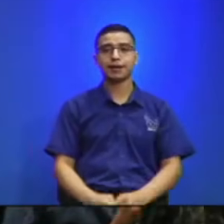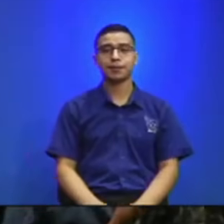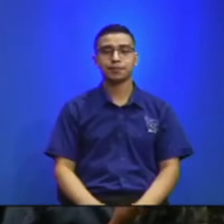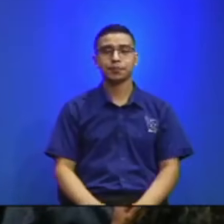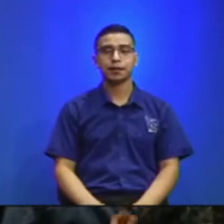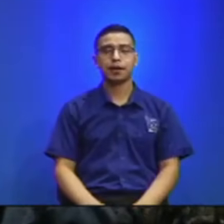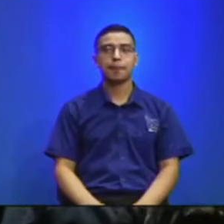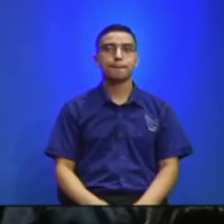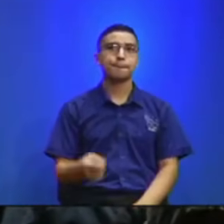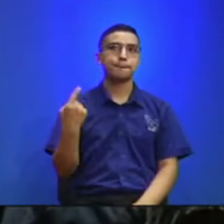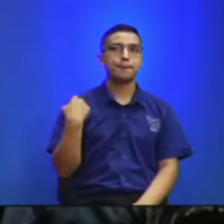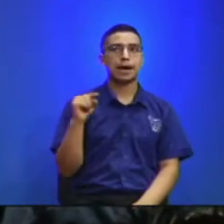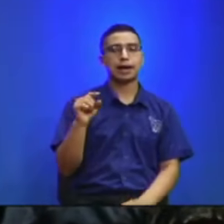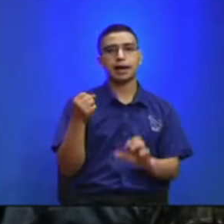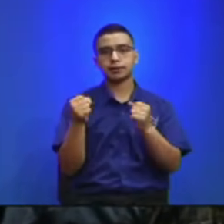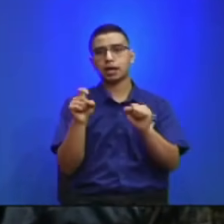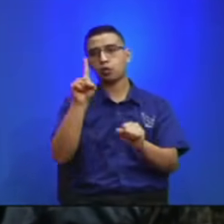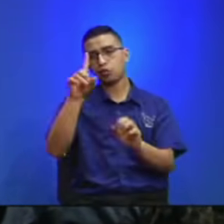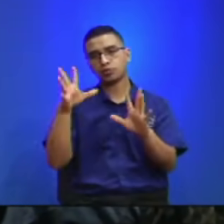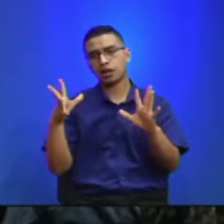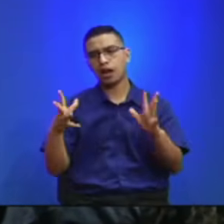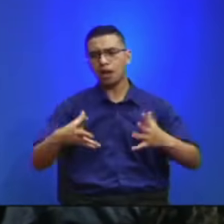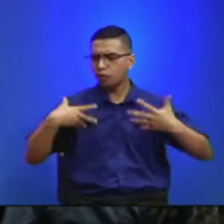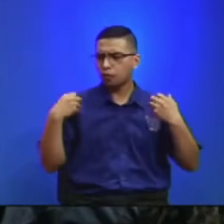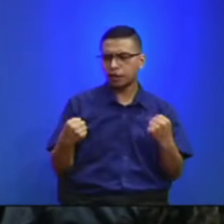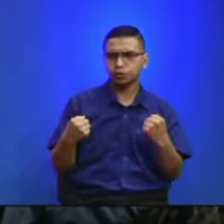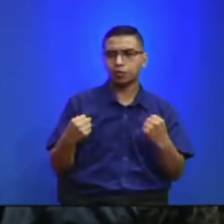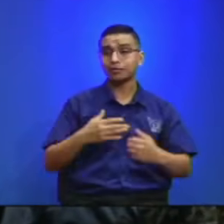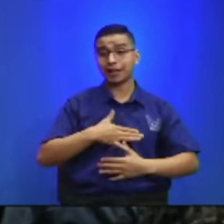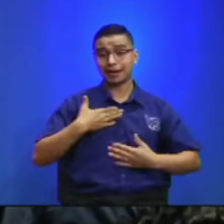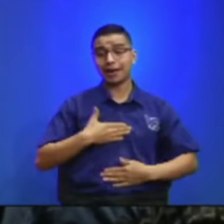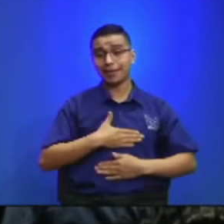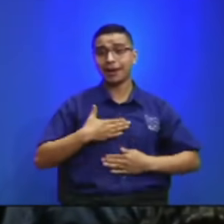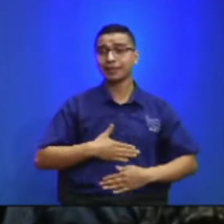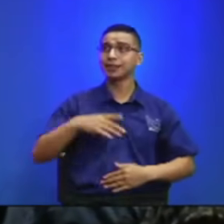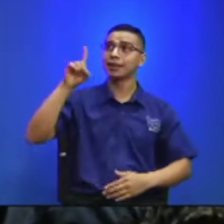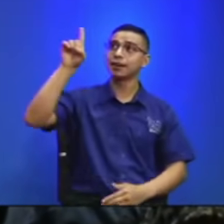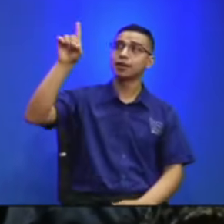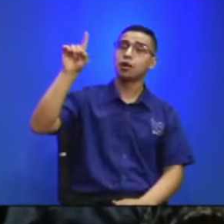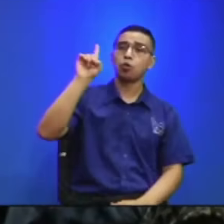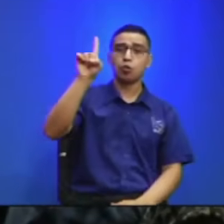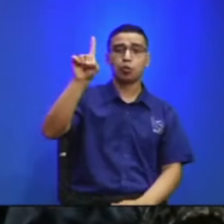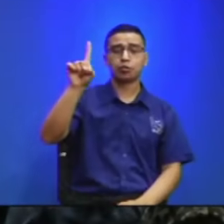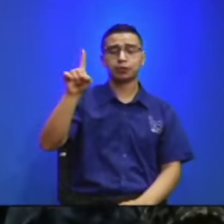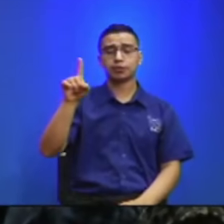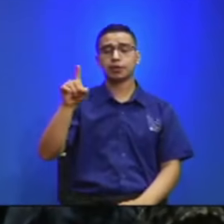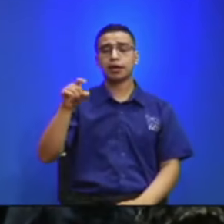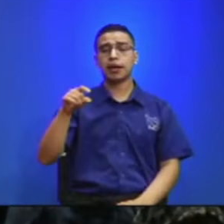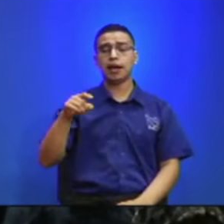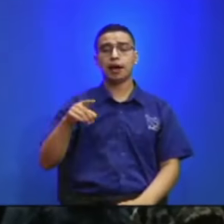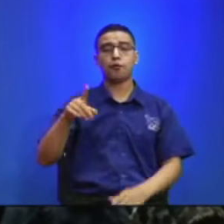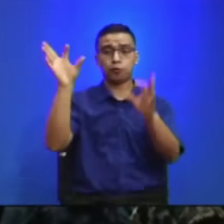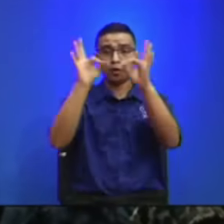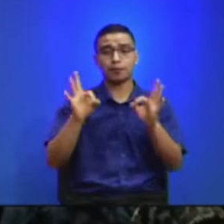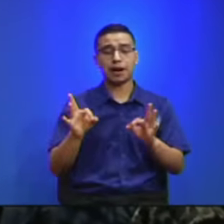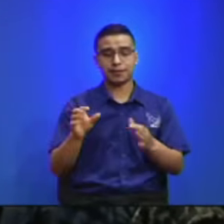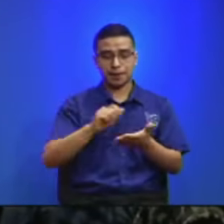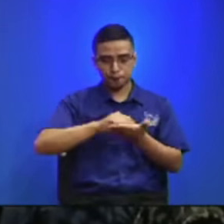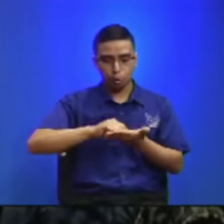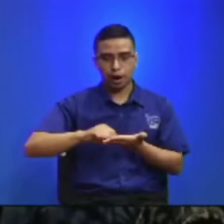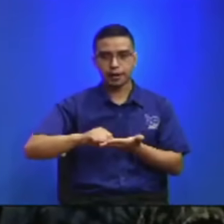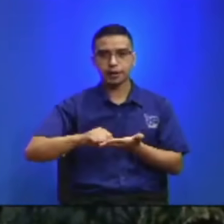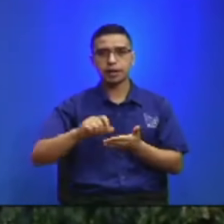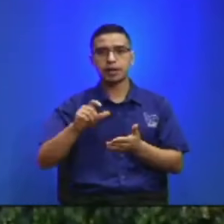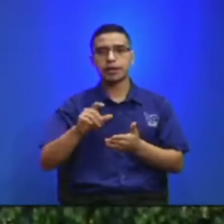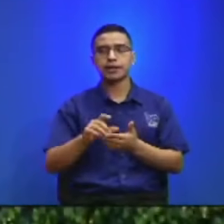para hacer un esfuerzo de agradarte a ti una especie de borrón y cuenta nueva una especie